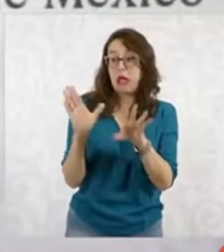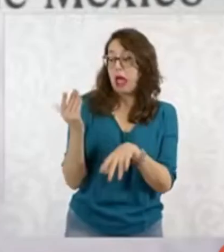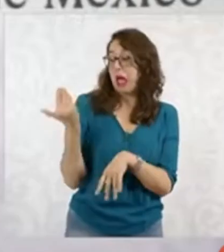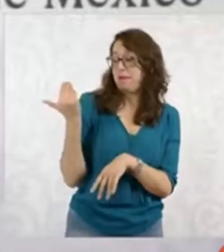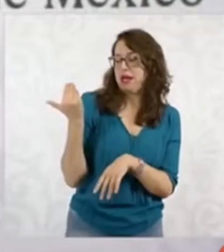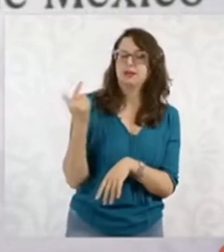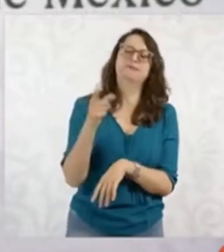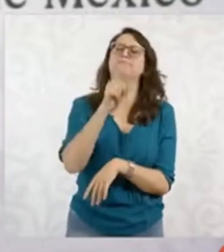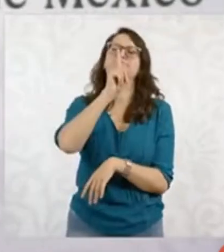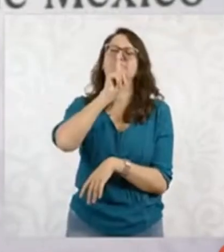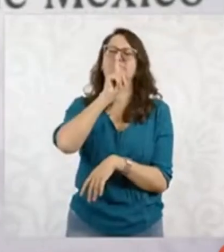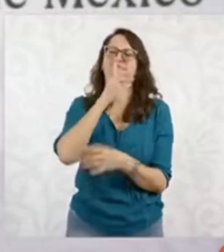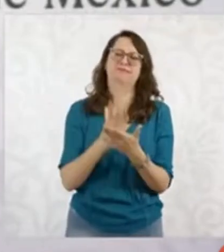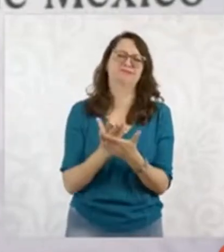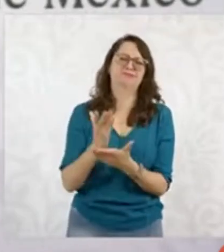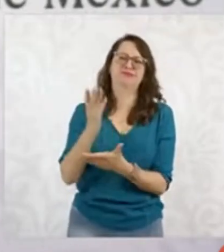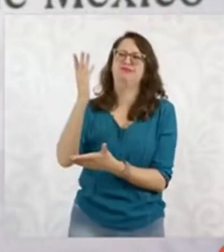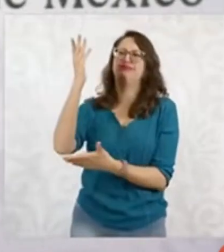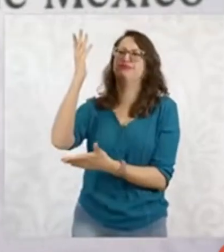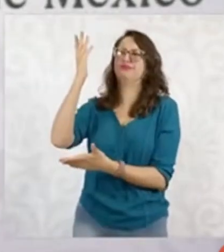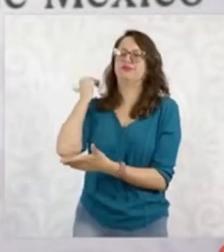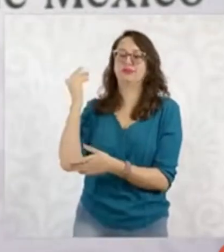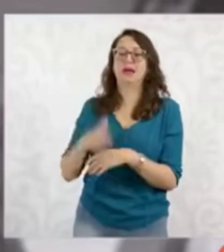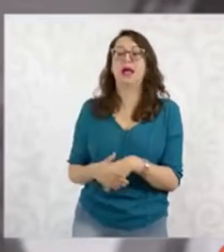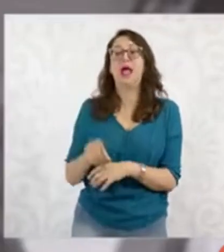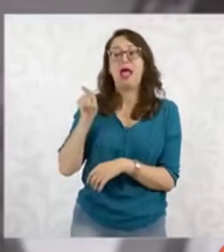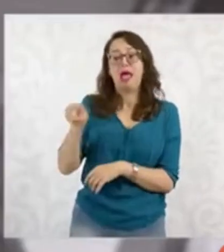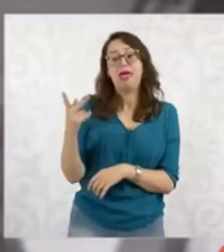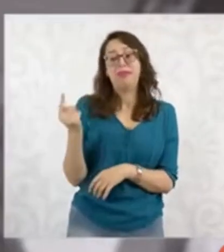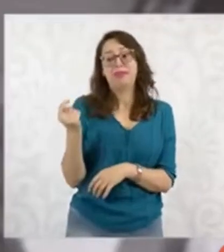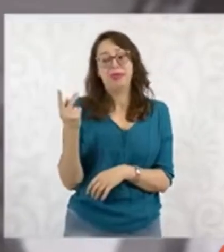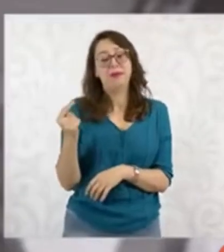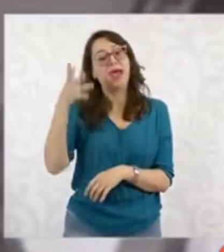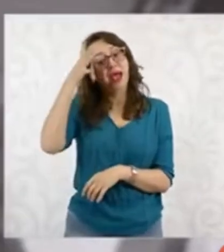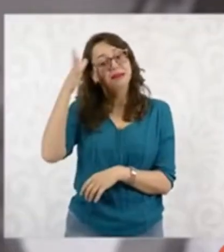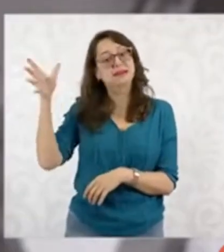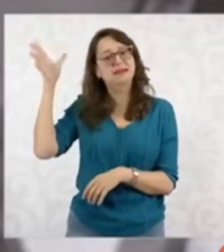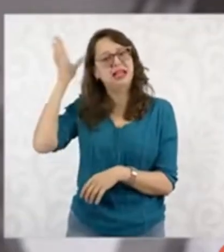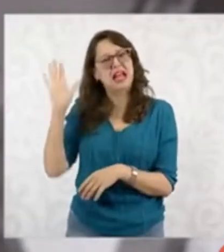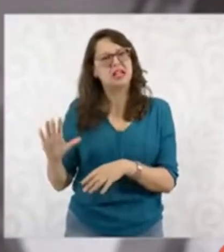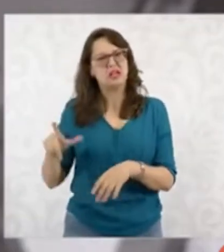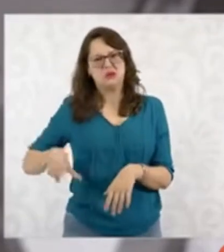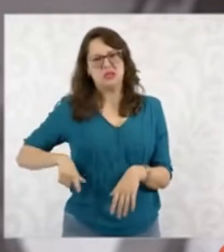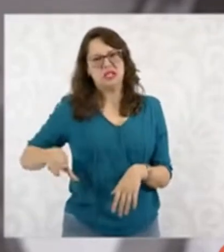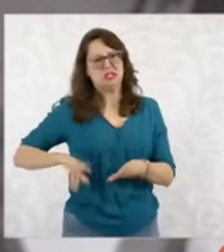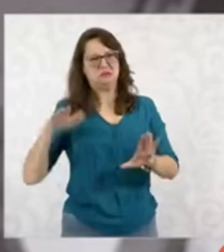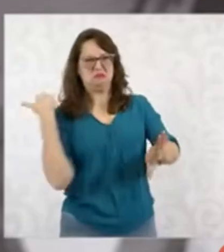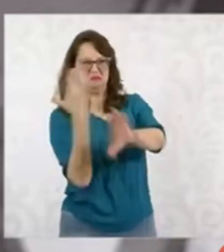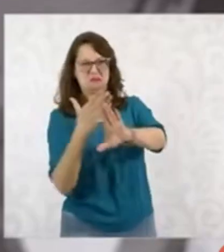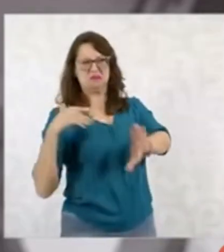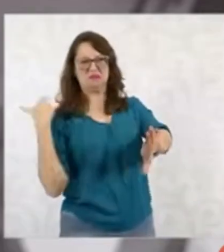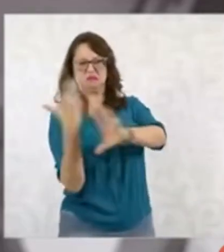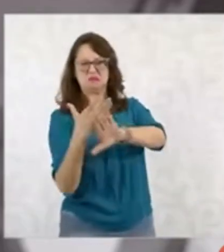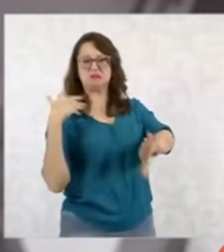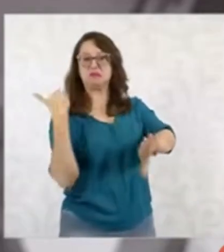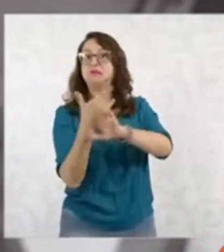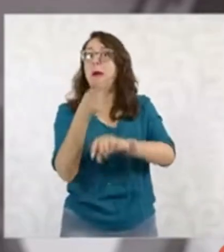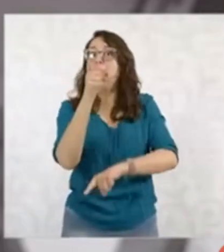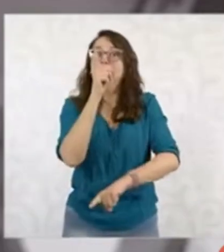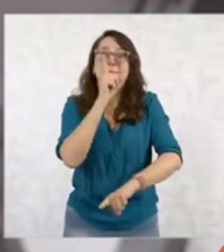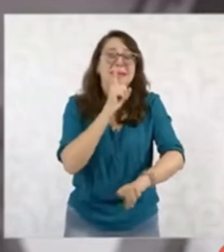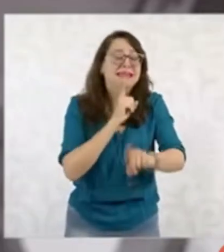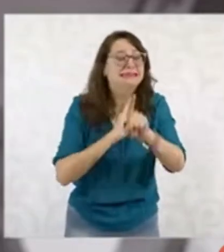rato que desde esta televisora pues hay una ofensiva contra el gobierno de México, con muchas